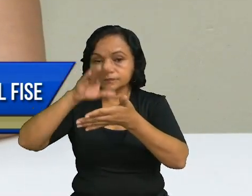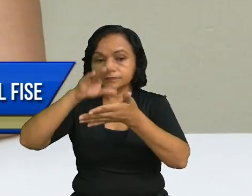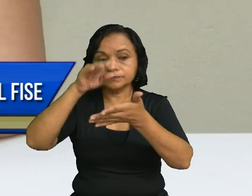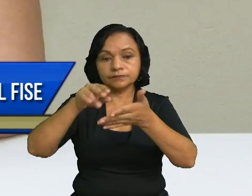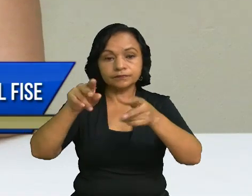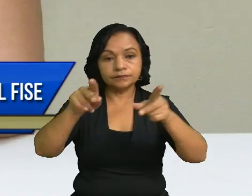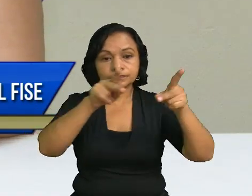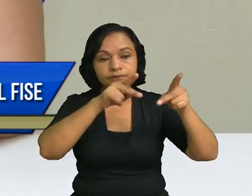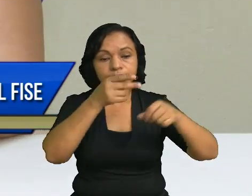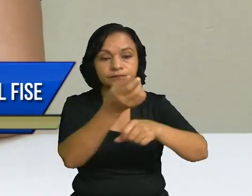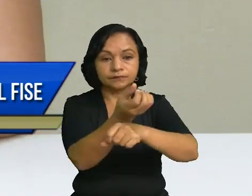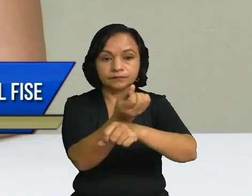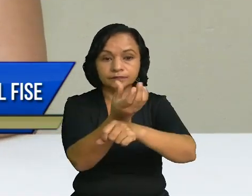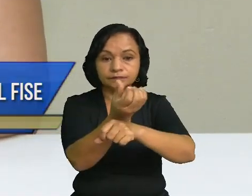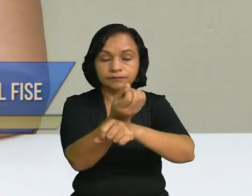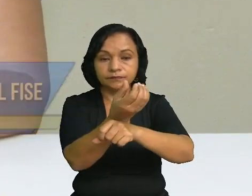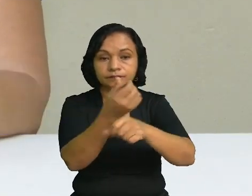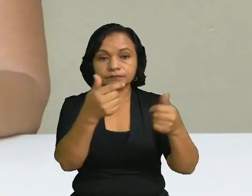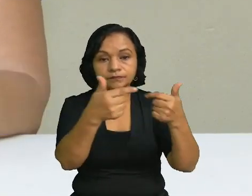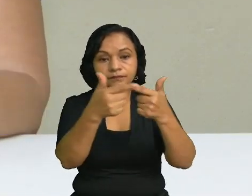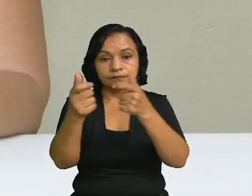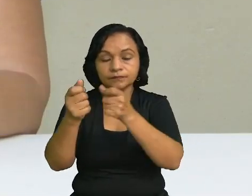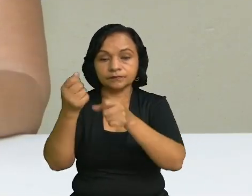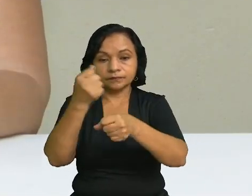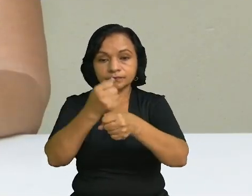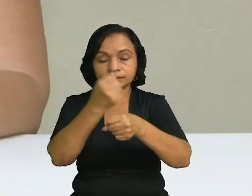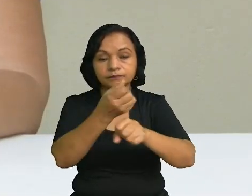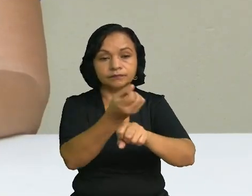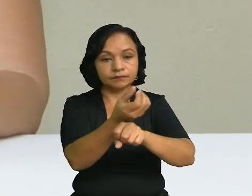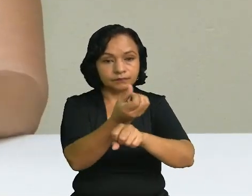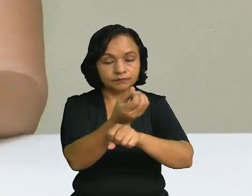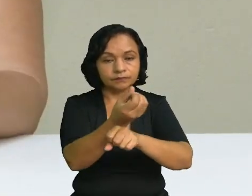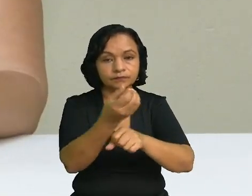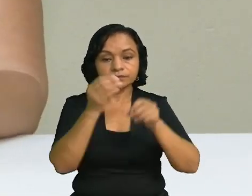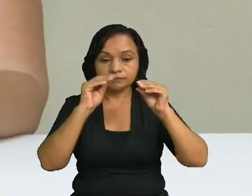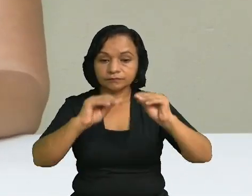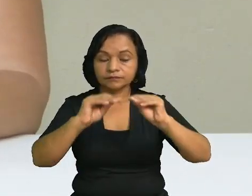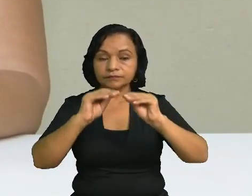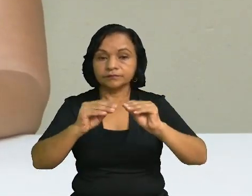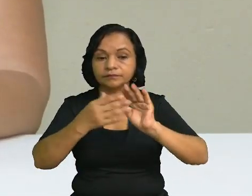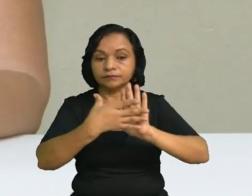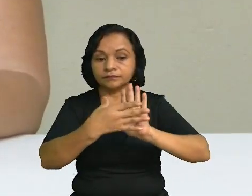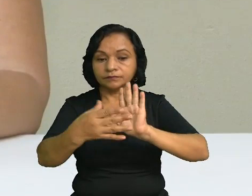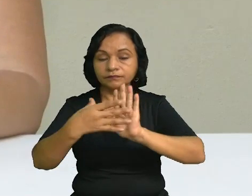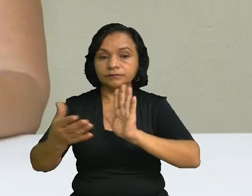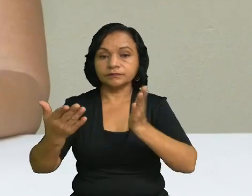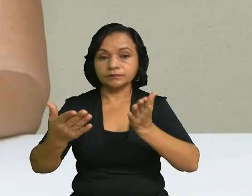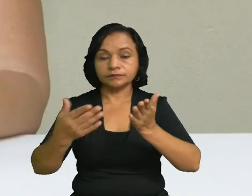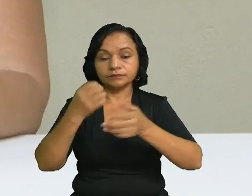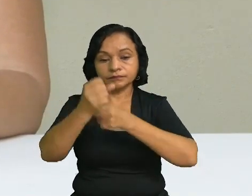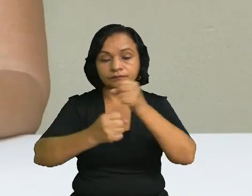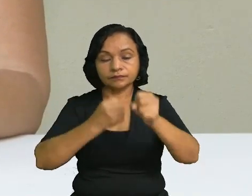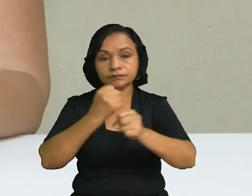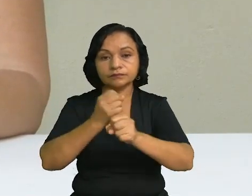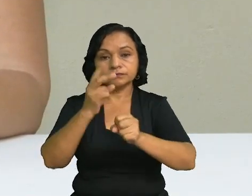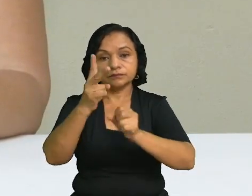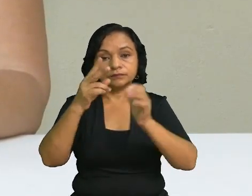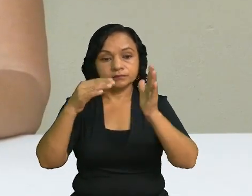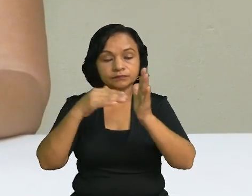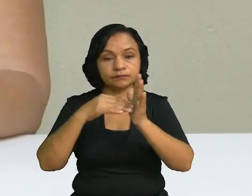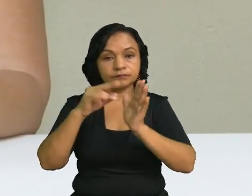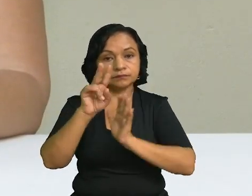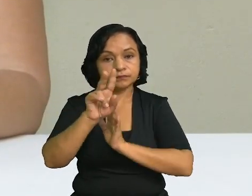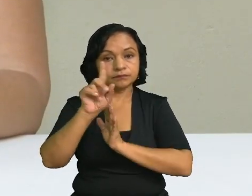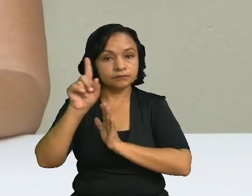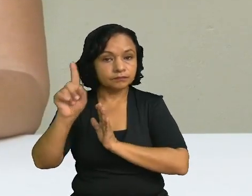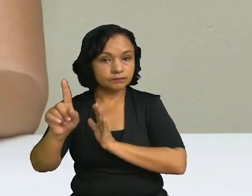autoridades municipales y los equipos municipales con los que vamos a trabajar el próximo año y